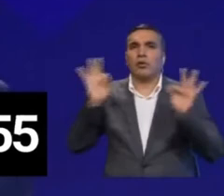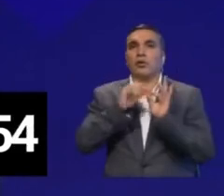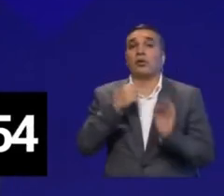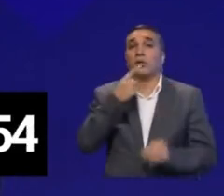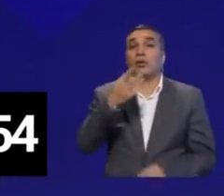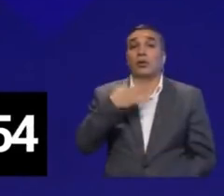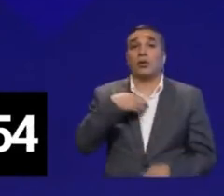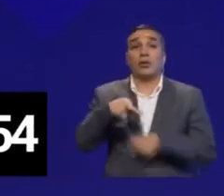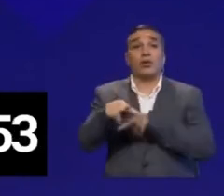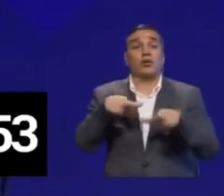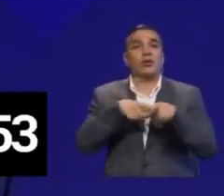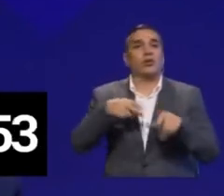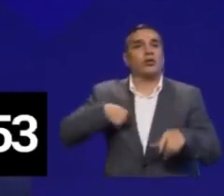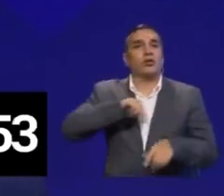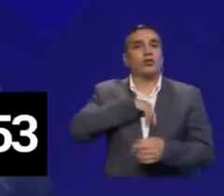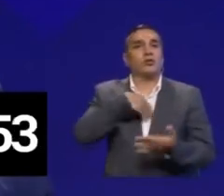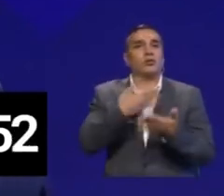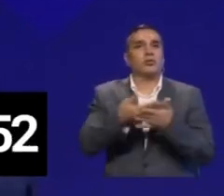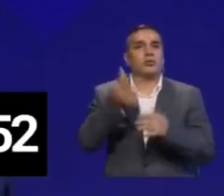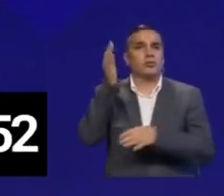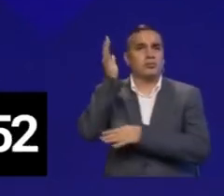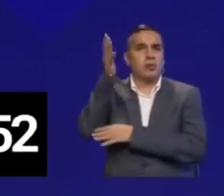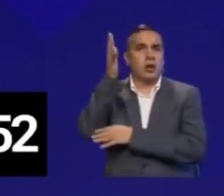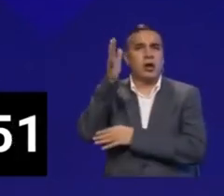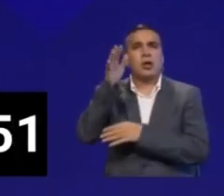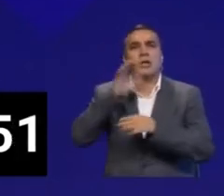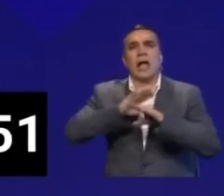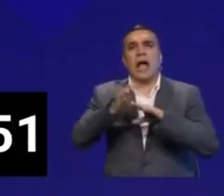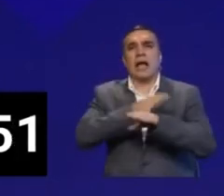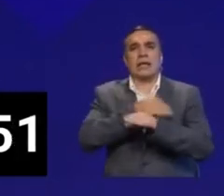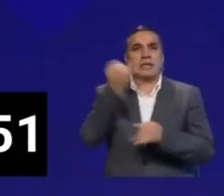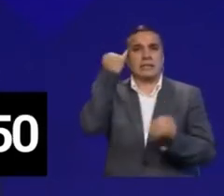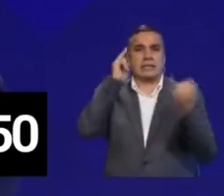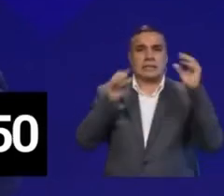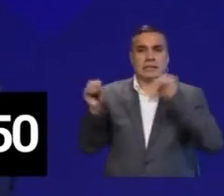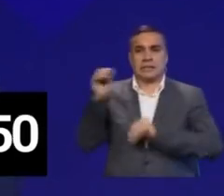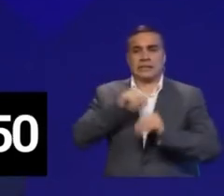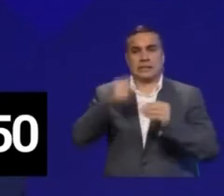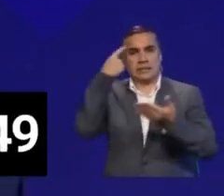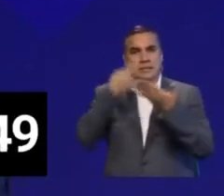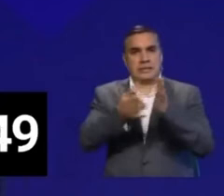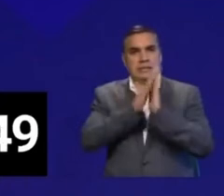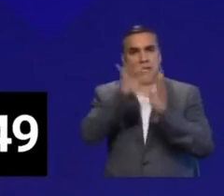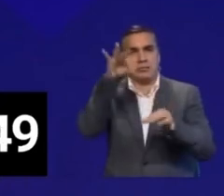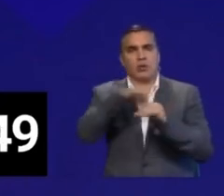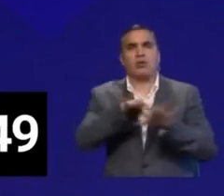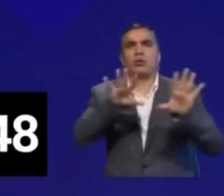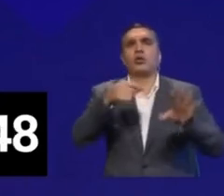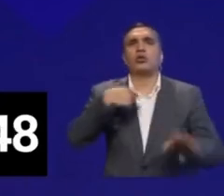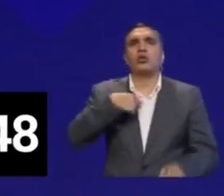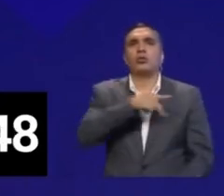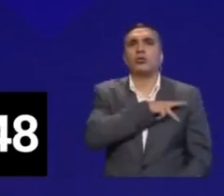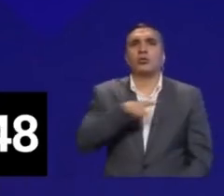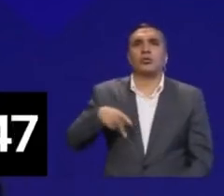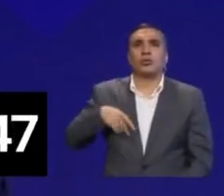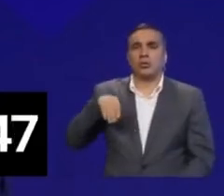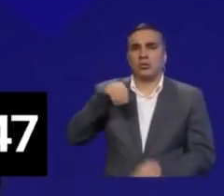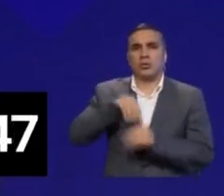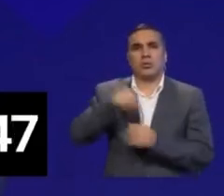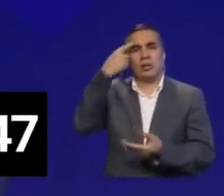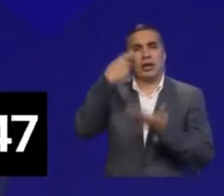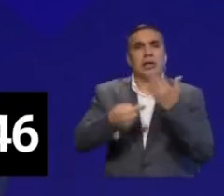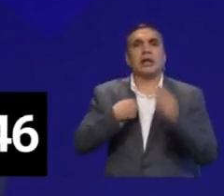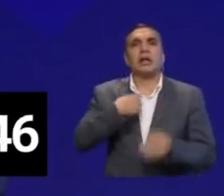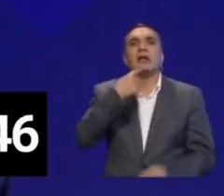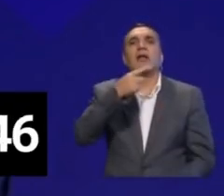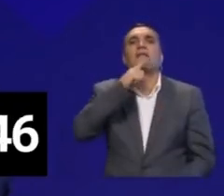estamos en un espacio donde venimos a decir discursos preelaborados para pedirles el voto. Yo personalmente creo que estamos aquí para decirles la